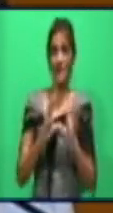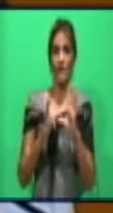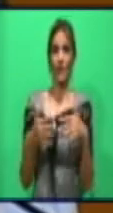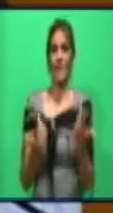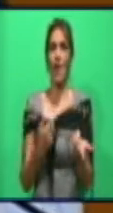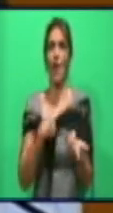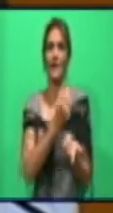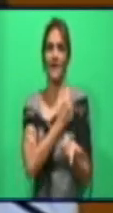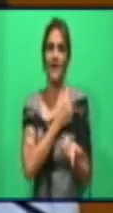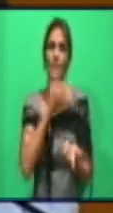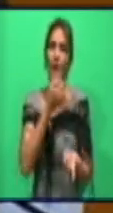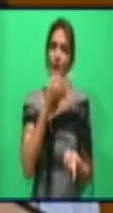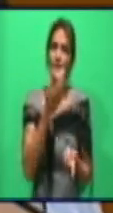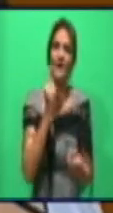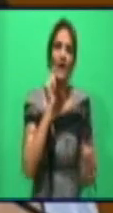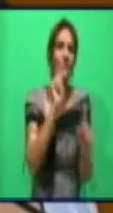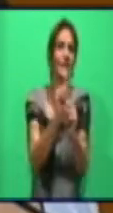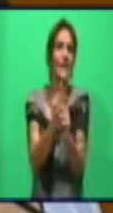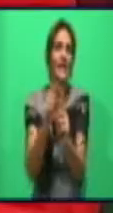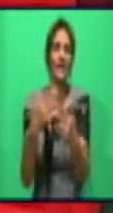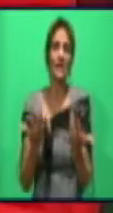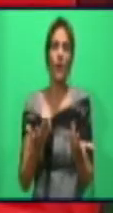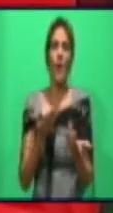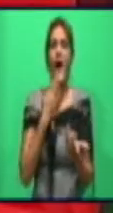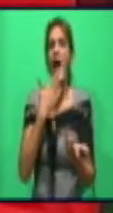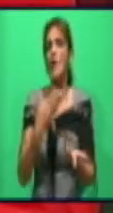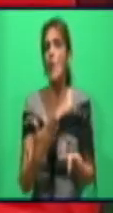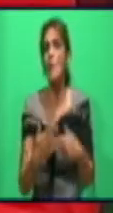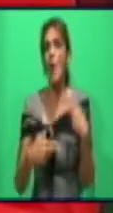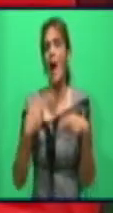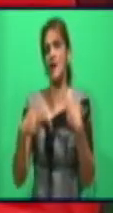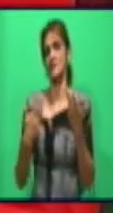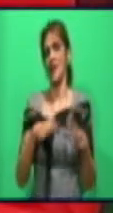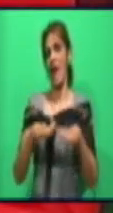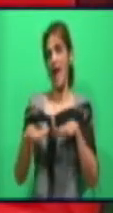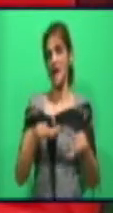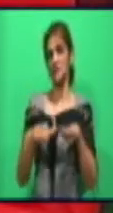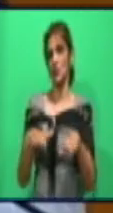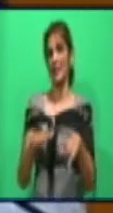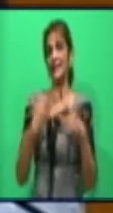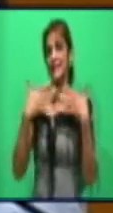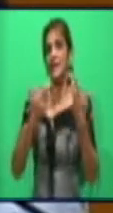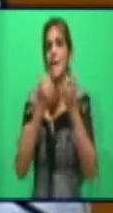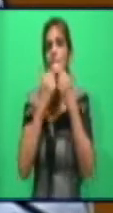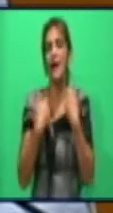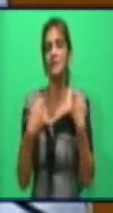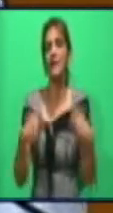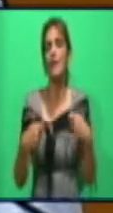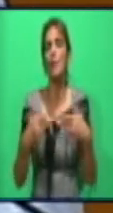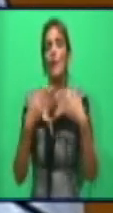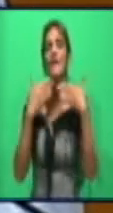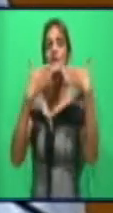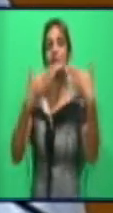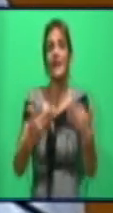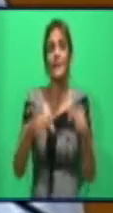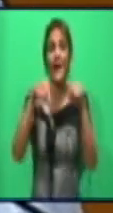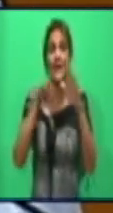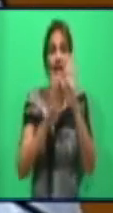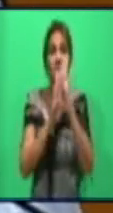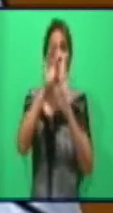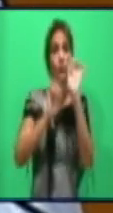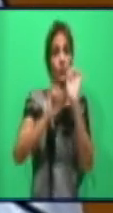va dirigido a cómo hacerlo y qué más tenemos que enfrentar para lograr que ese pico que hoy tenemos en